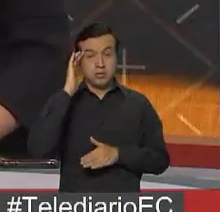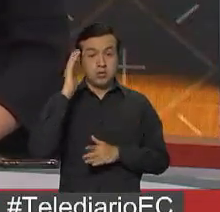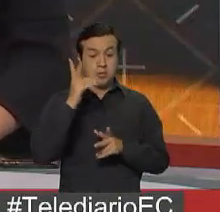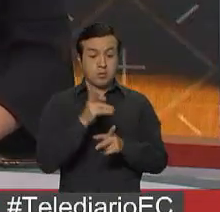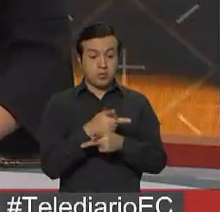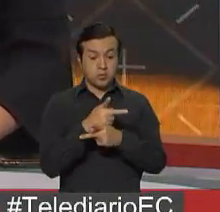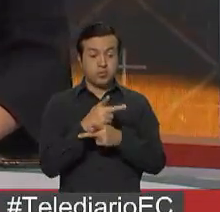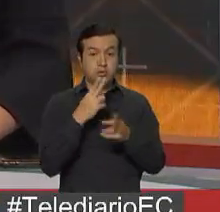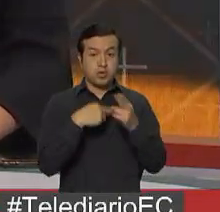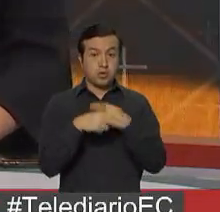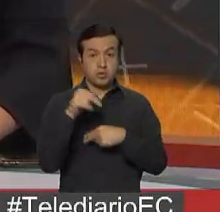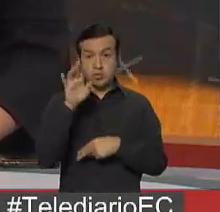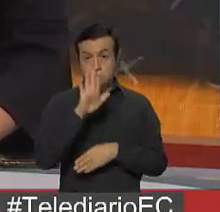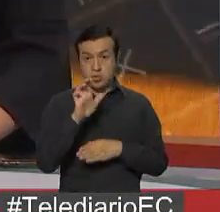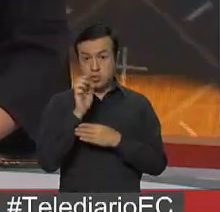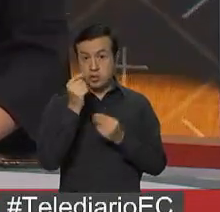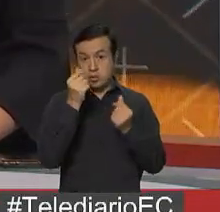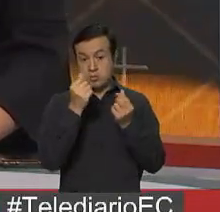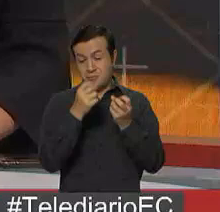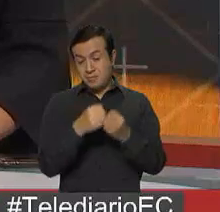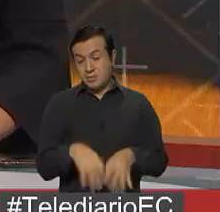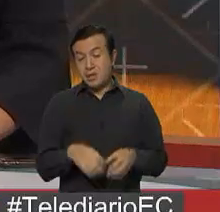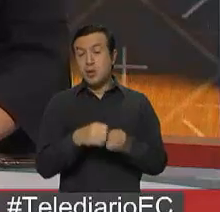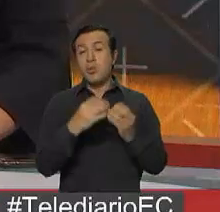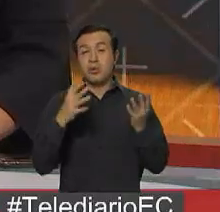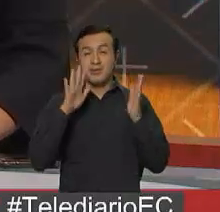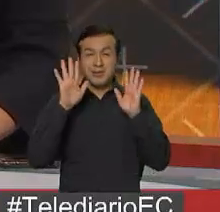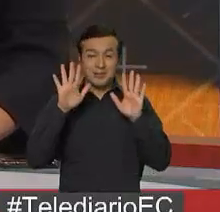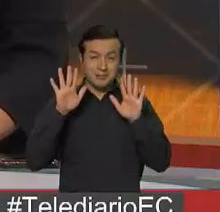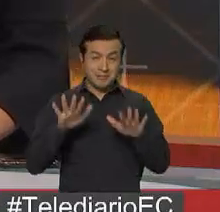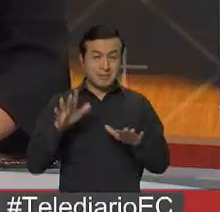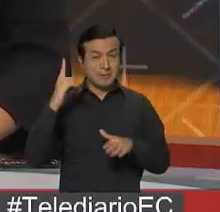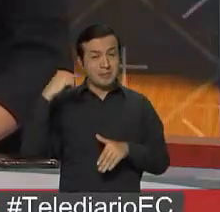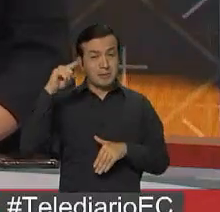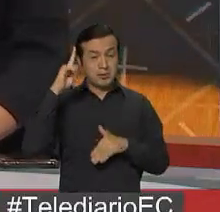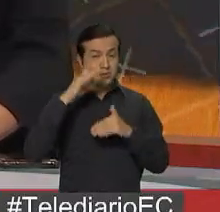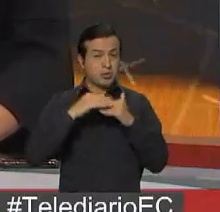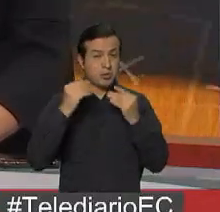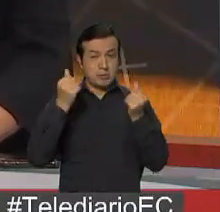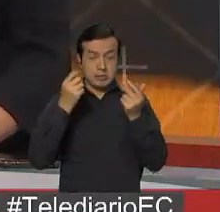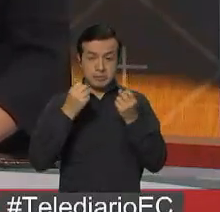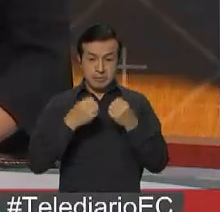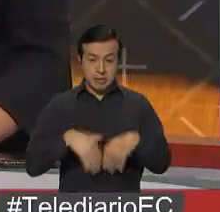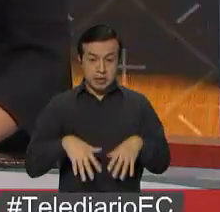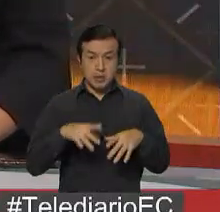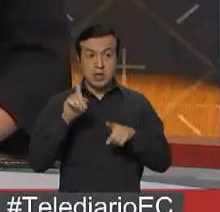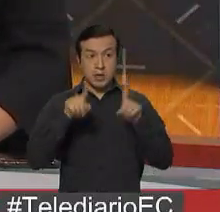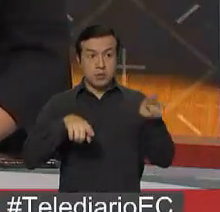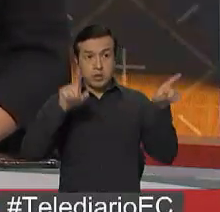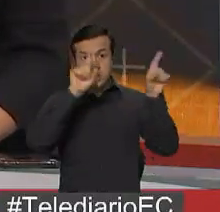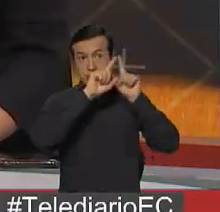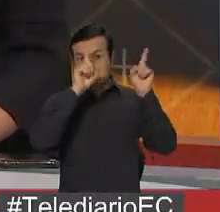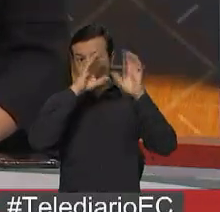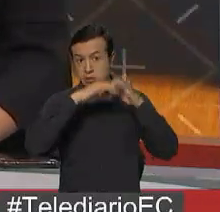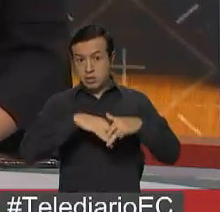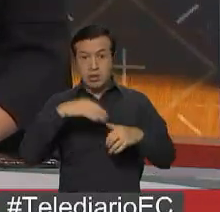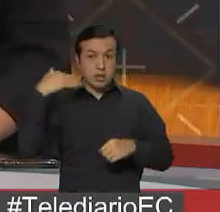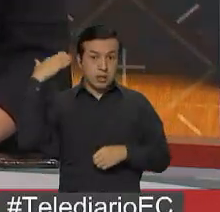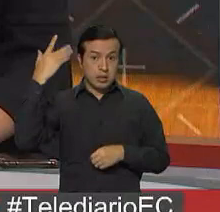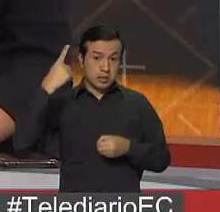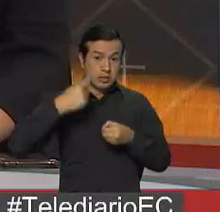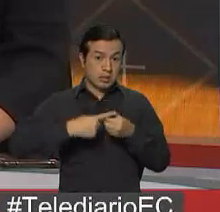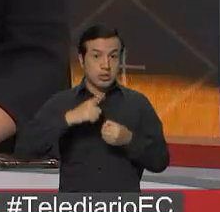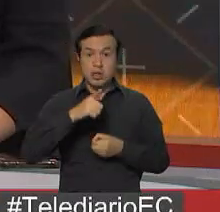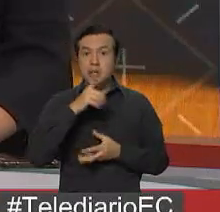productivo y comercial del país tiene pérdidas por más de 10 mil millones de dólares para evitar la quiebra de empresas los alcaldes de quito y latacunga